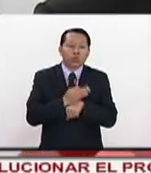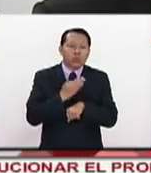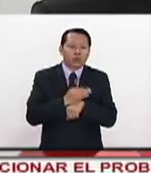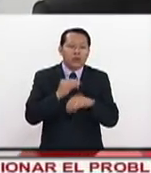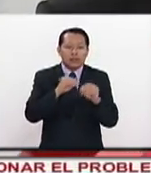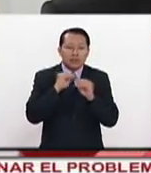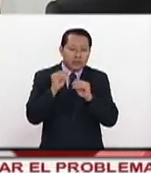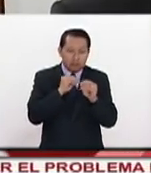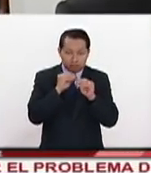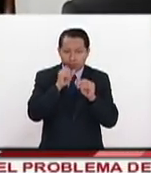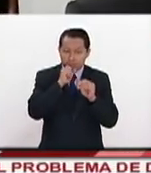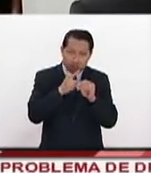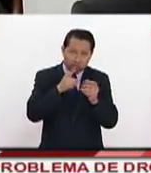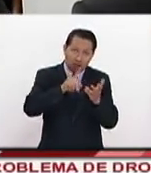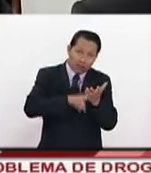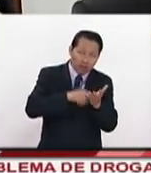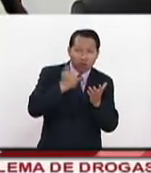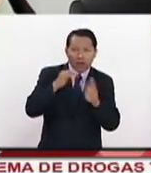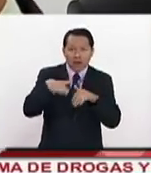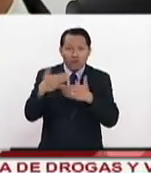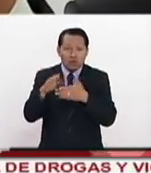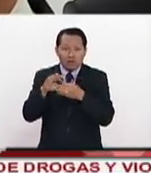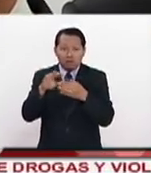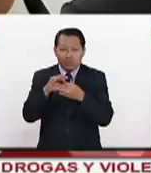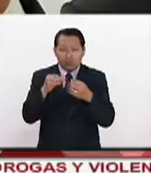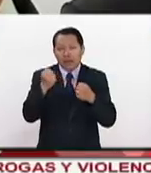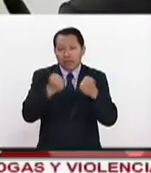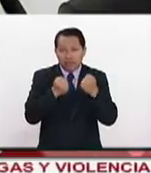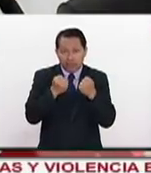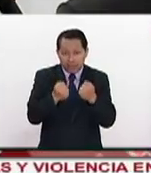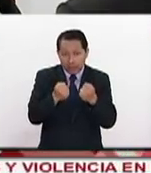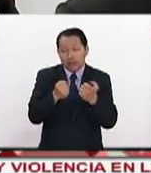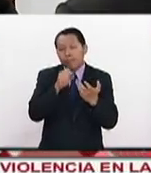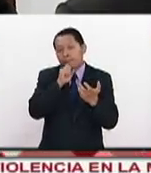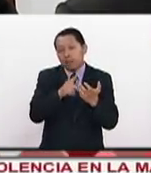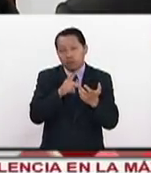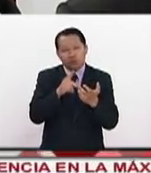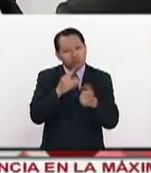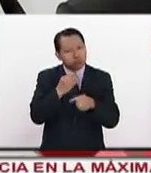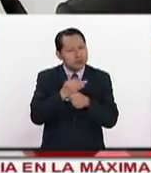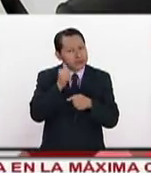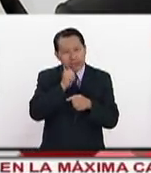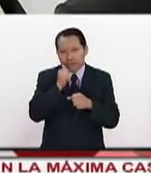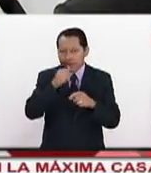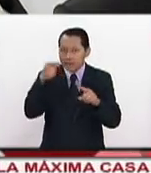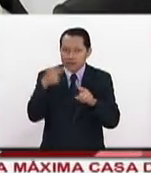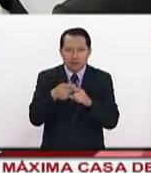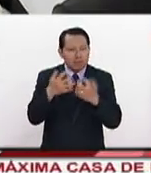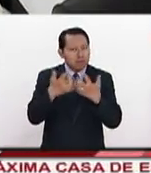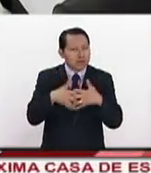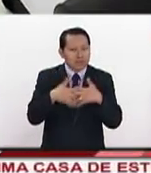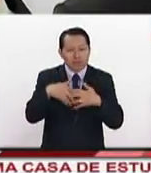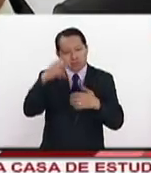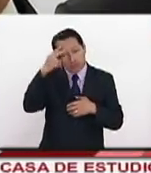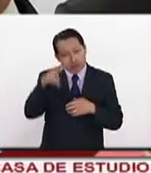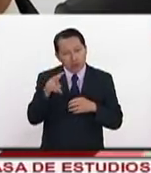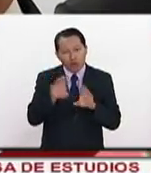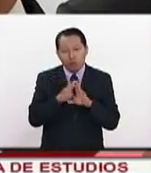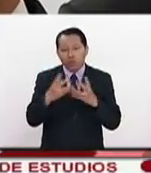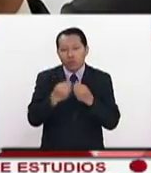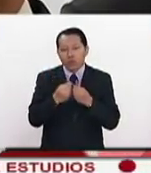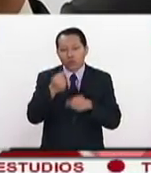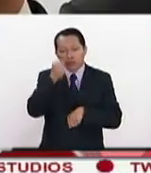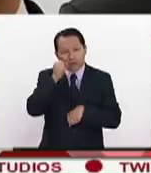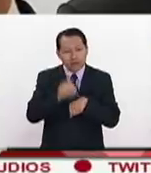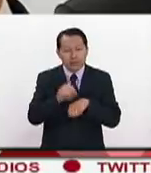discutiendo en las rondas y fuera de las rondas. El tema automotriz está llevando la conversación todo el tiempo. La industria en México se está juntando con la Secretaría